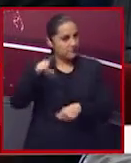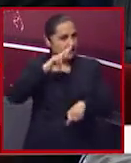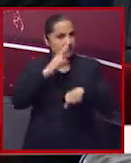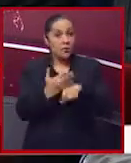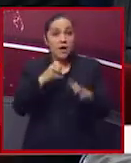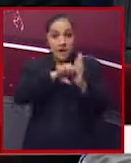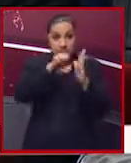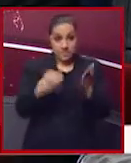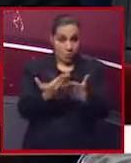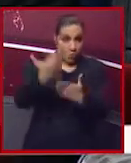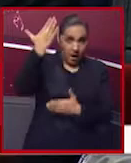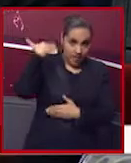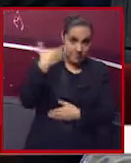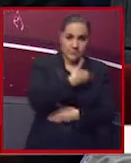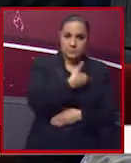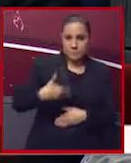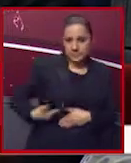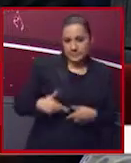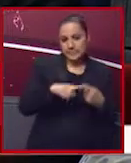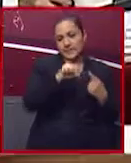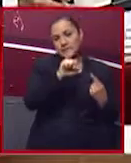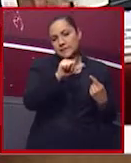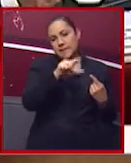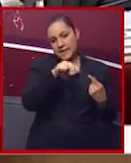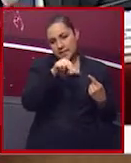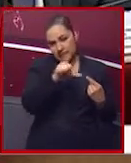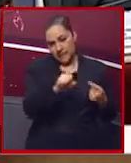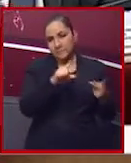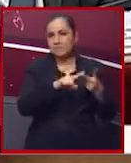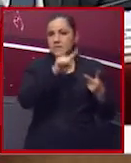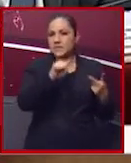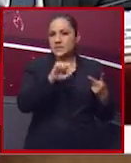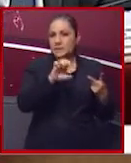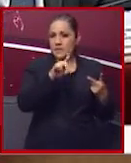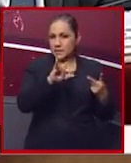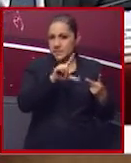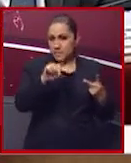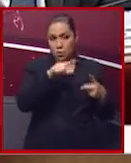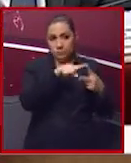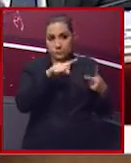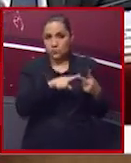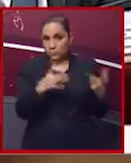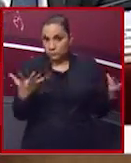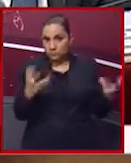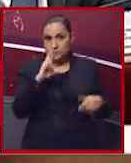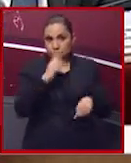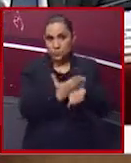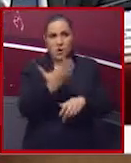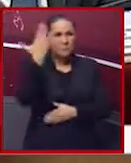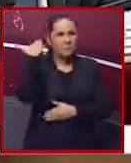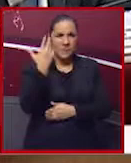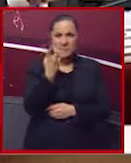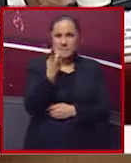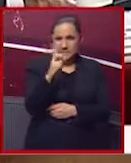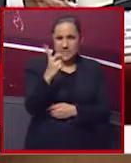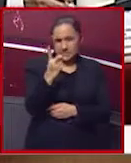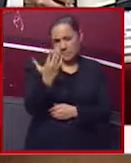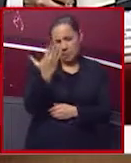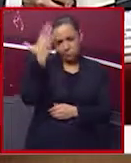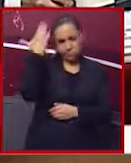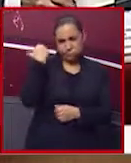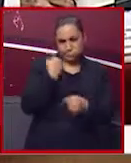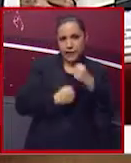Carlos Salinas a Ernesto Zedillo, por un presunto error cometido en el diciembre de aquel